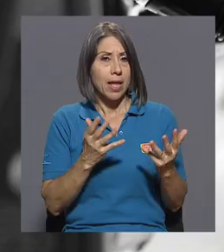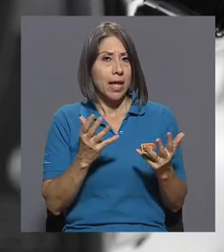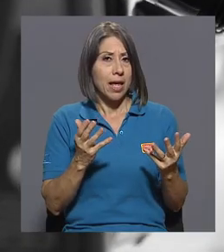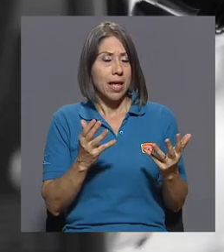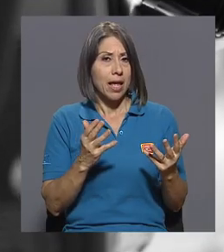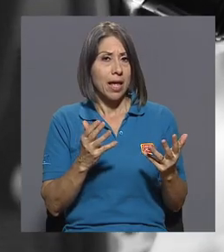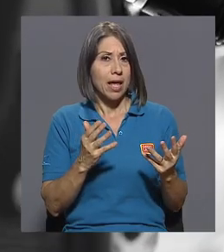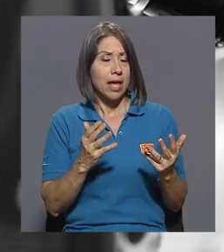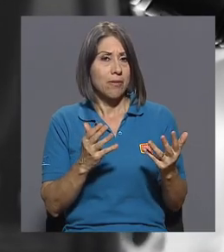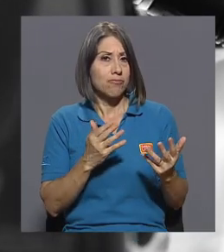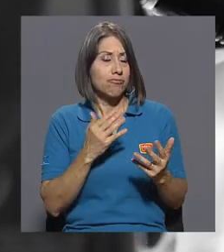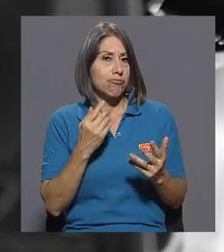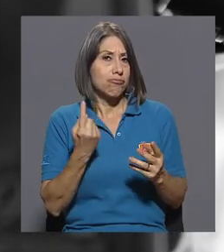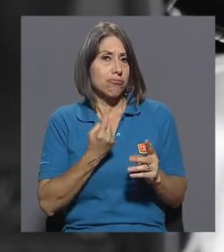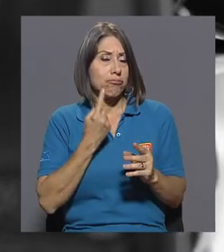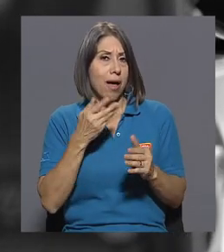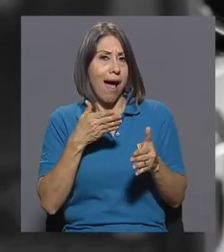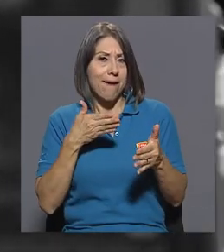que afectarle